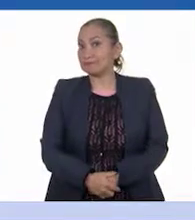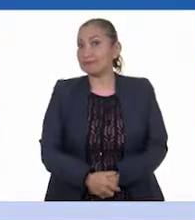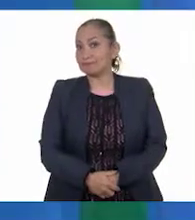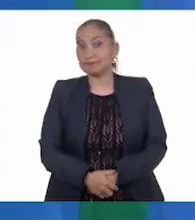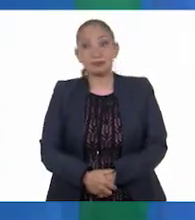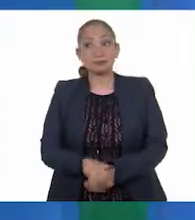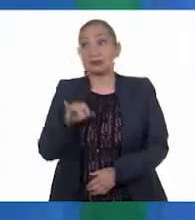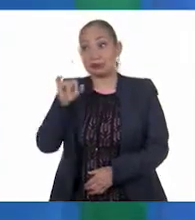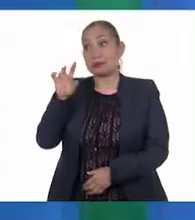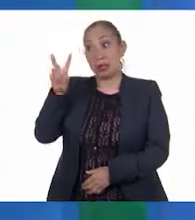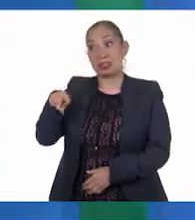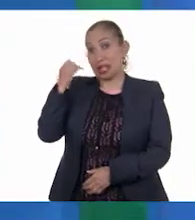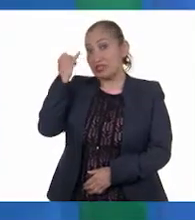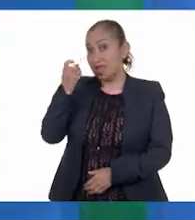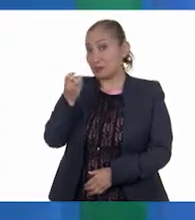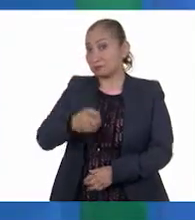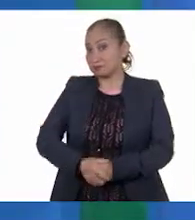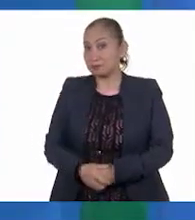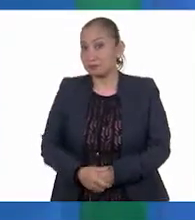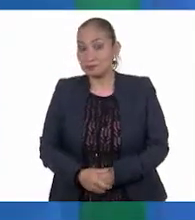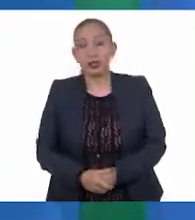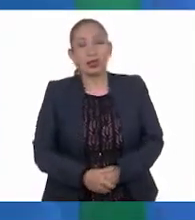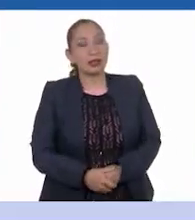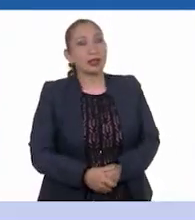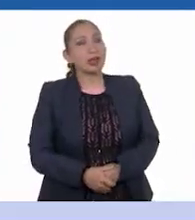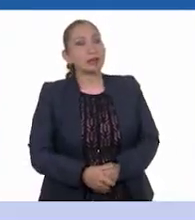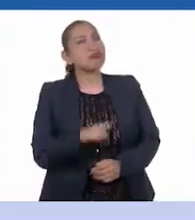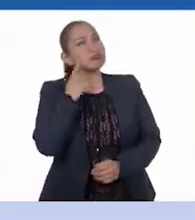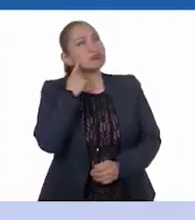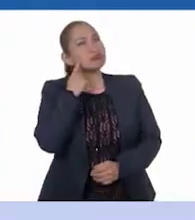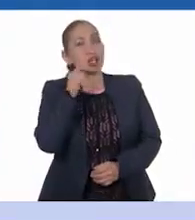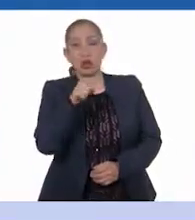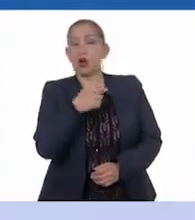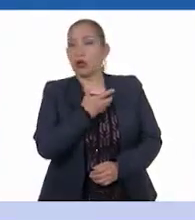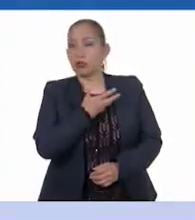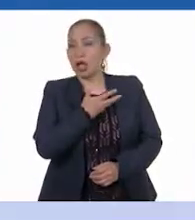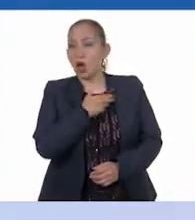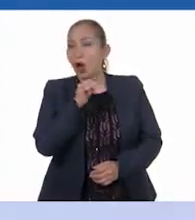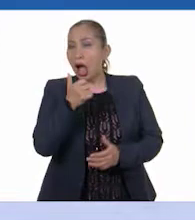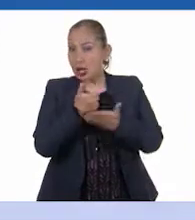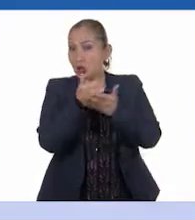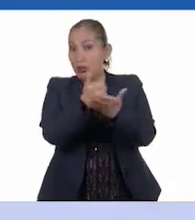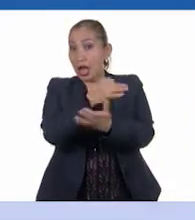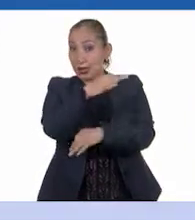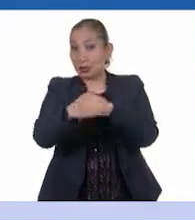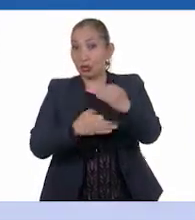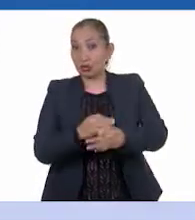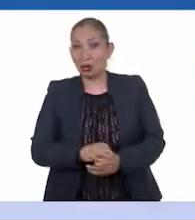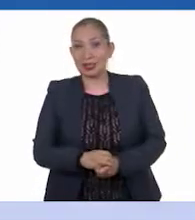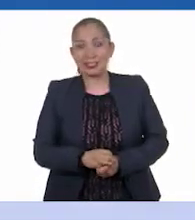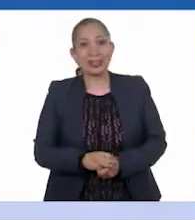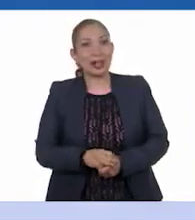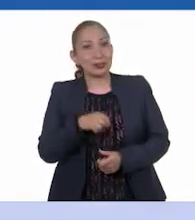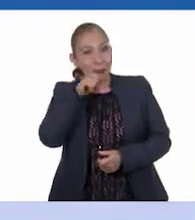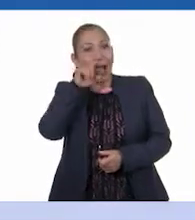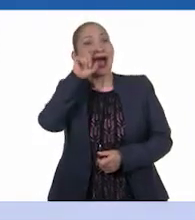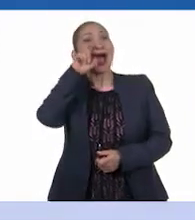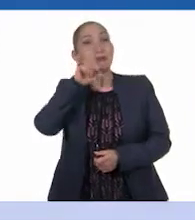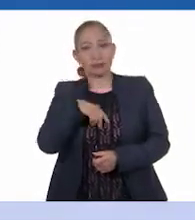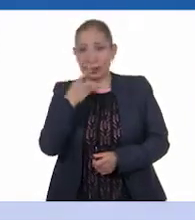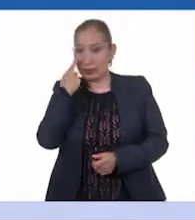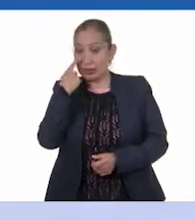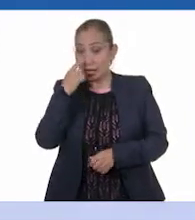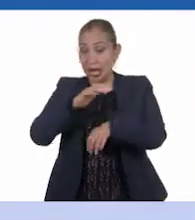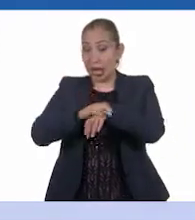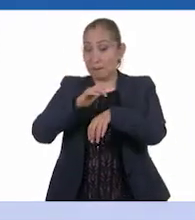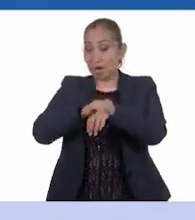Sí, Lolo, es una buena idea. Ay, de hecho, tengo algo que nos puede ayudar a todos. Un